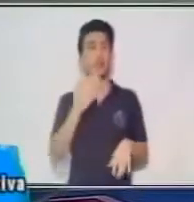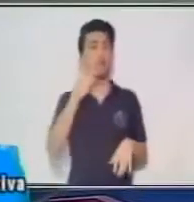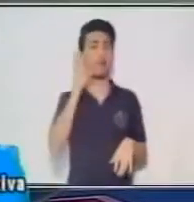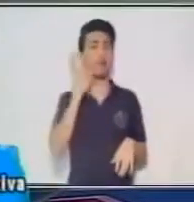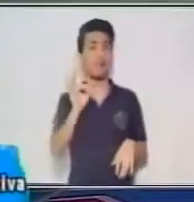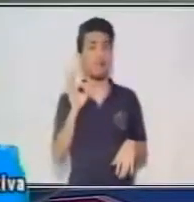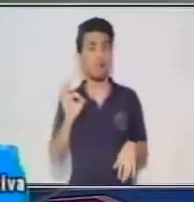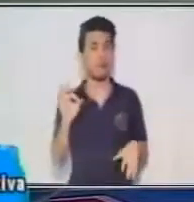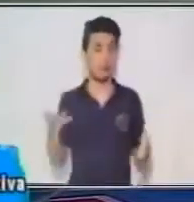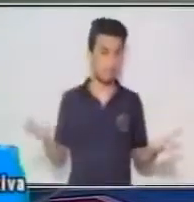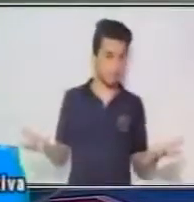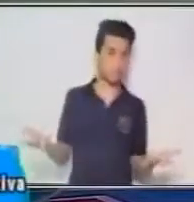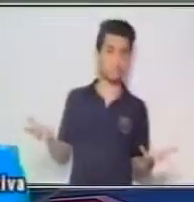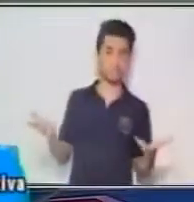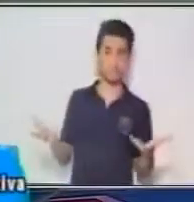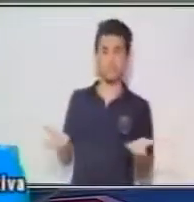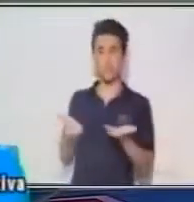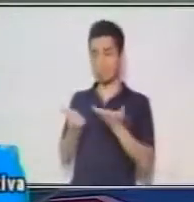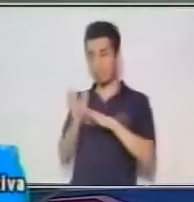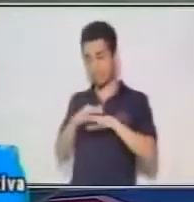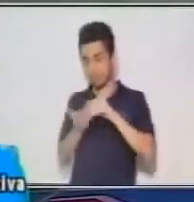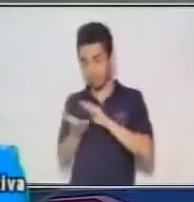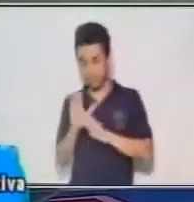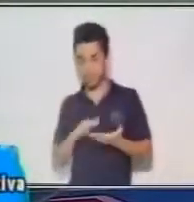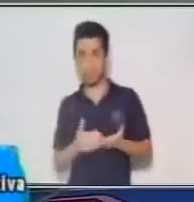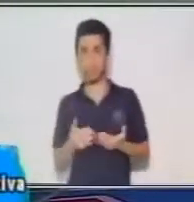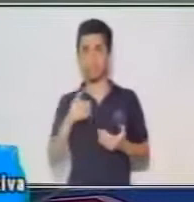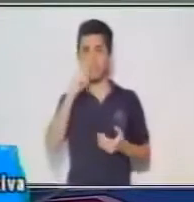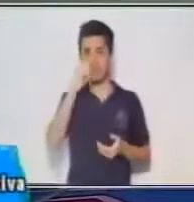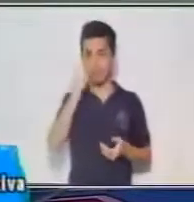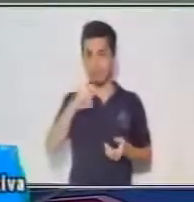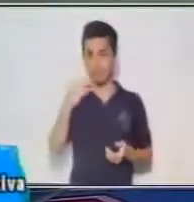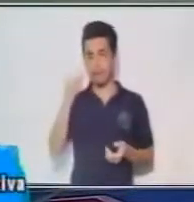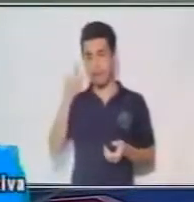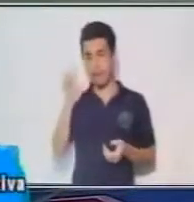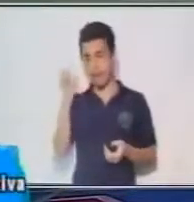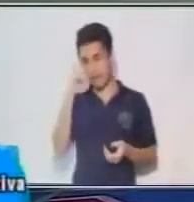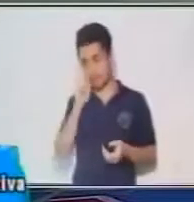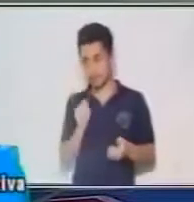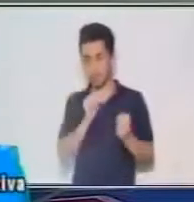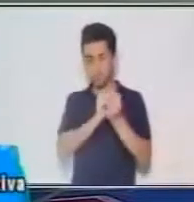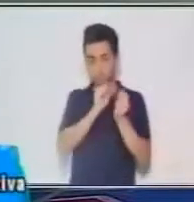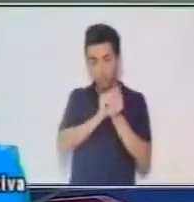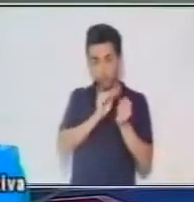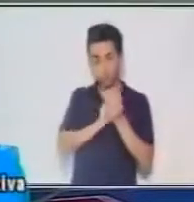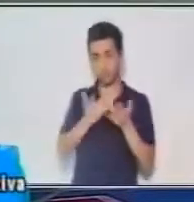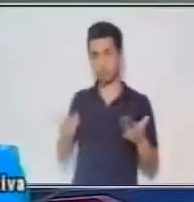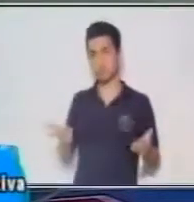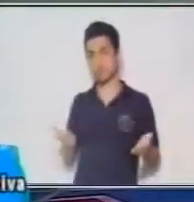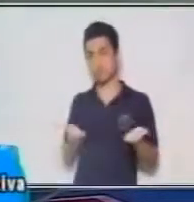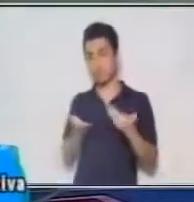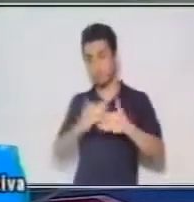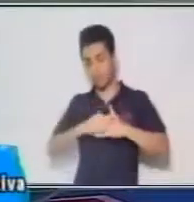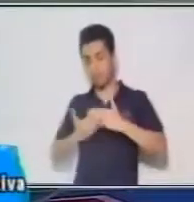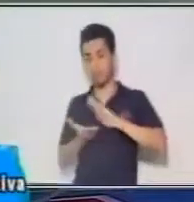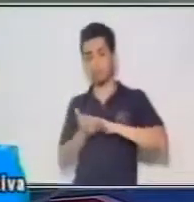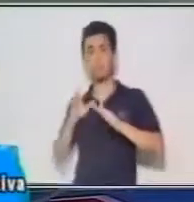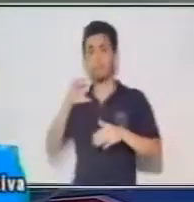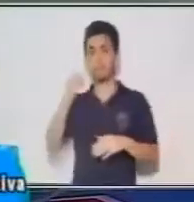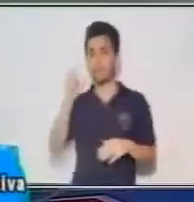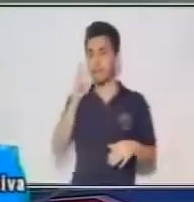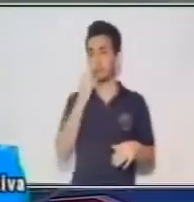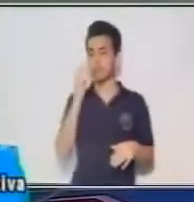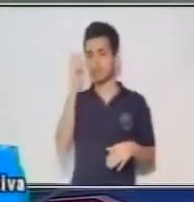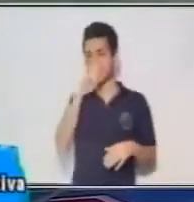delicioso. Los tamales, los chuchitos, los paches. Entonces, si hablamos de alimentación, Guatemala es un